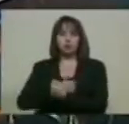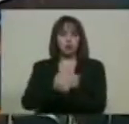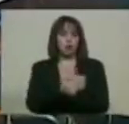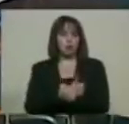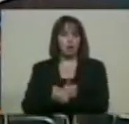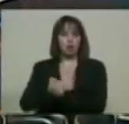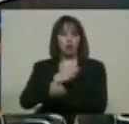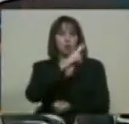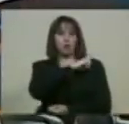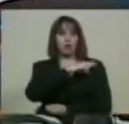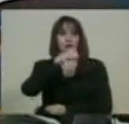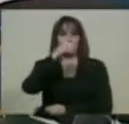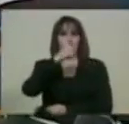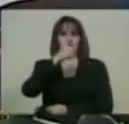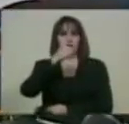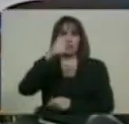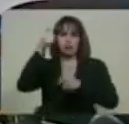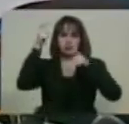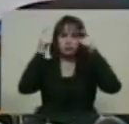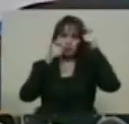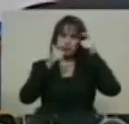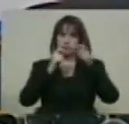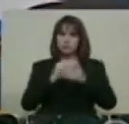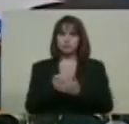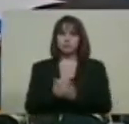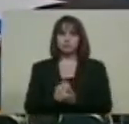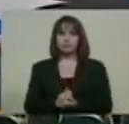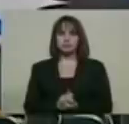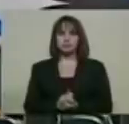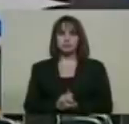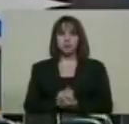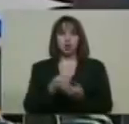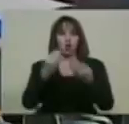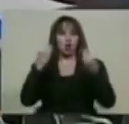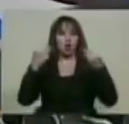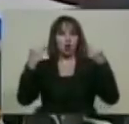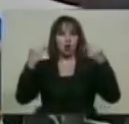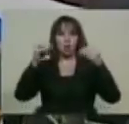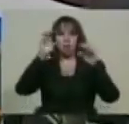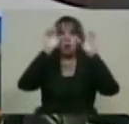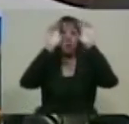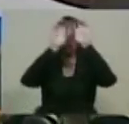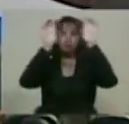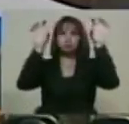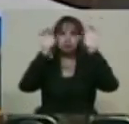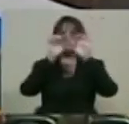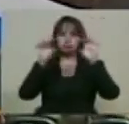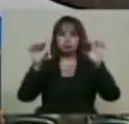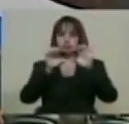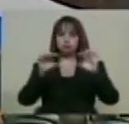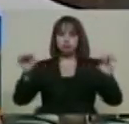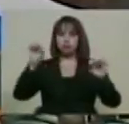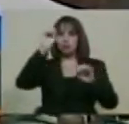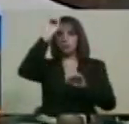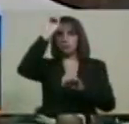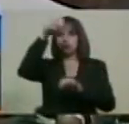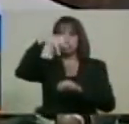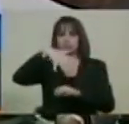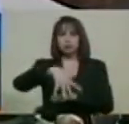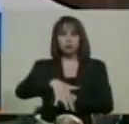jefe, comandante Hugo Chávez, la estructura de la Fuerza Armada, la